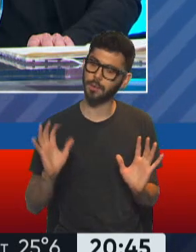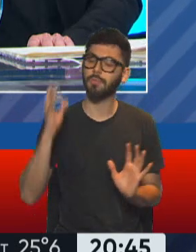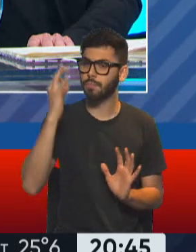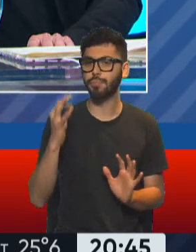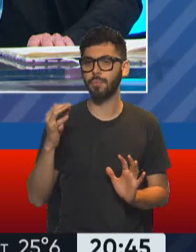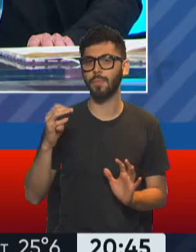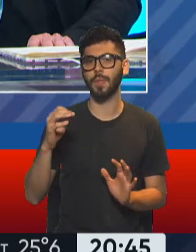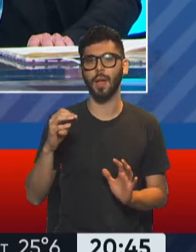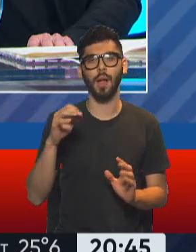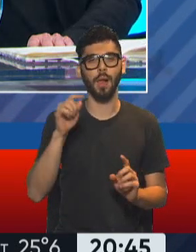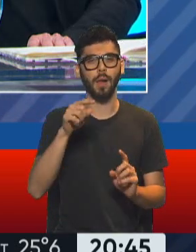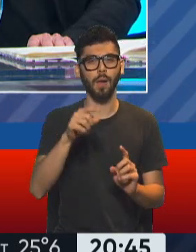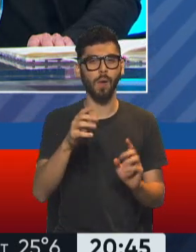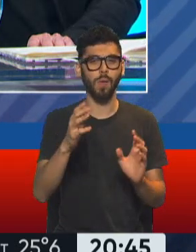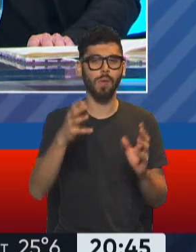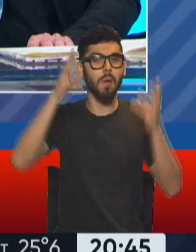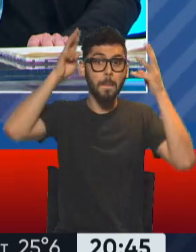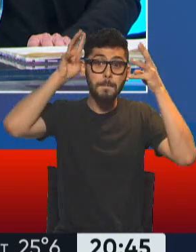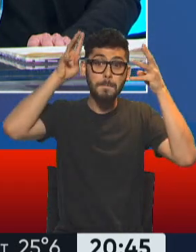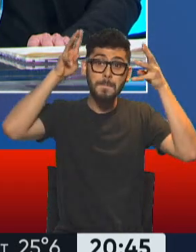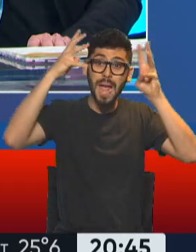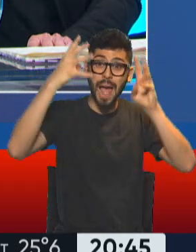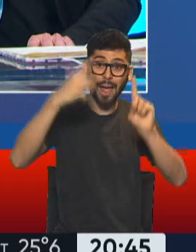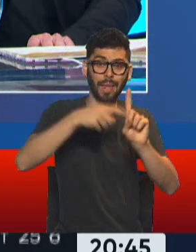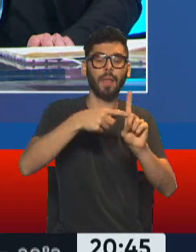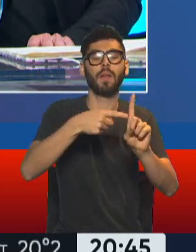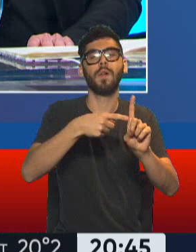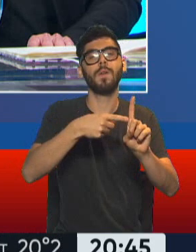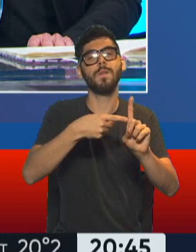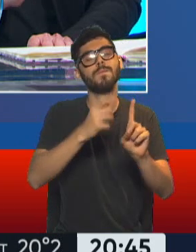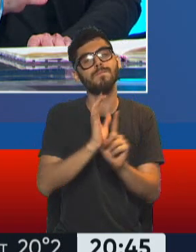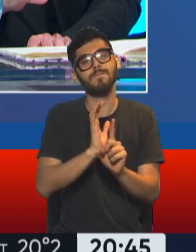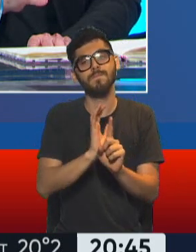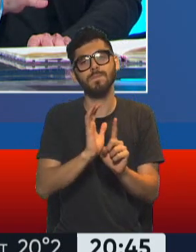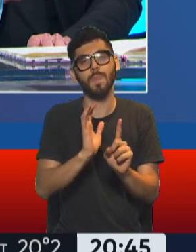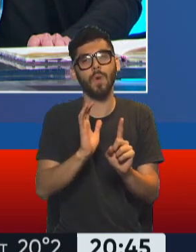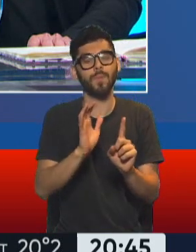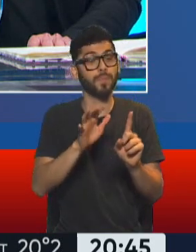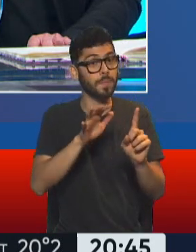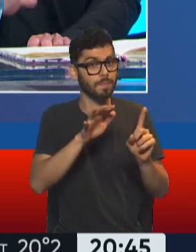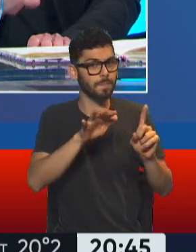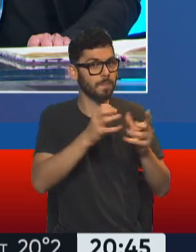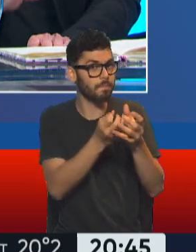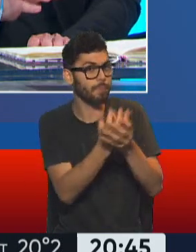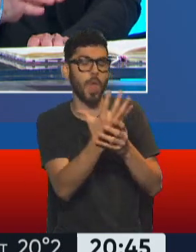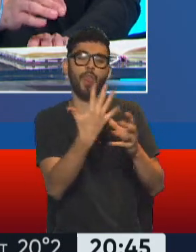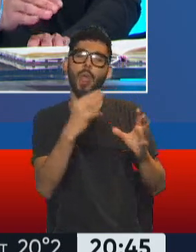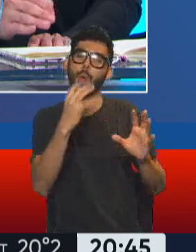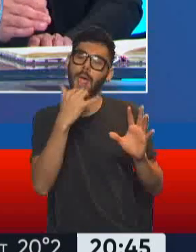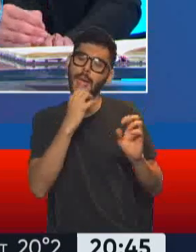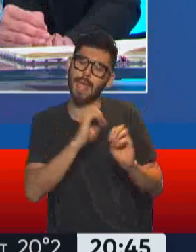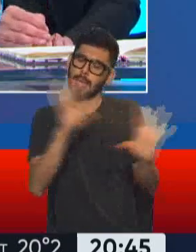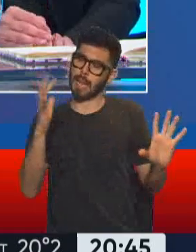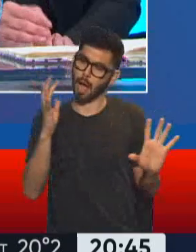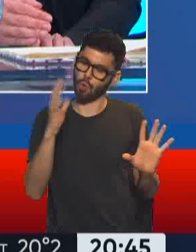digo sobre todo sobre el fenómeno mi ley es un fenómeno que hay que interpretar con claridad digamos porque nosotros estamos viendo a